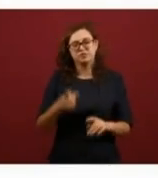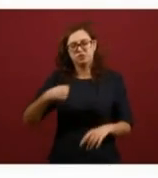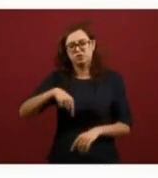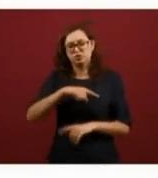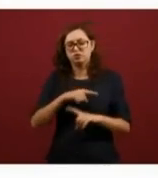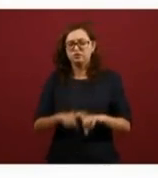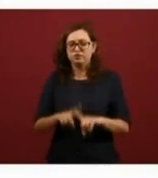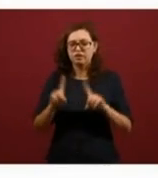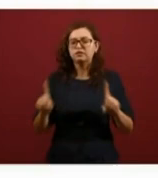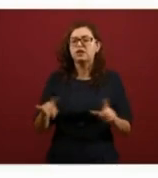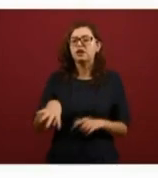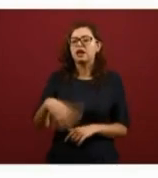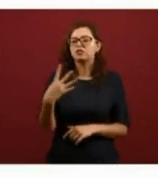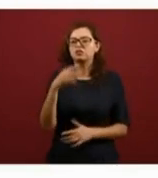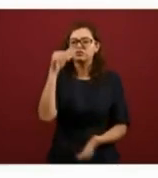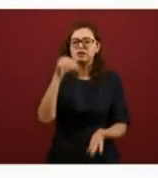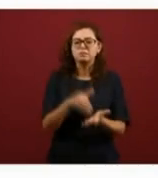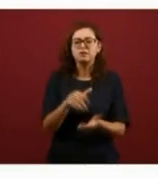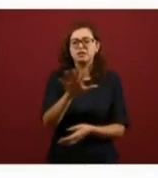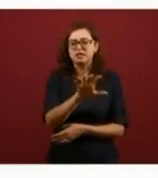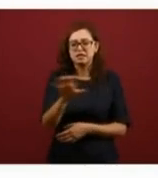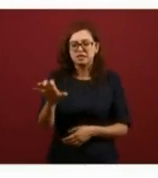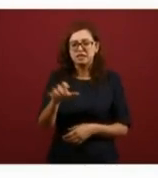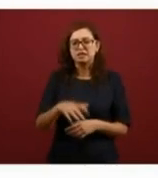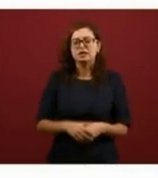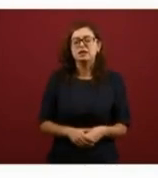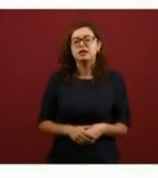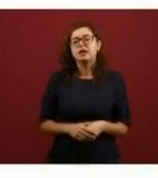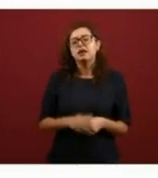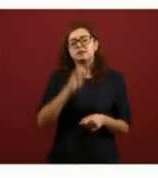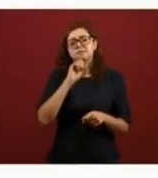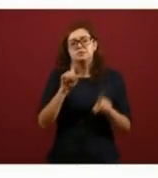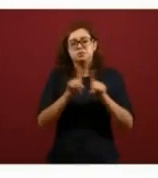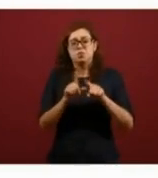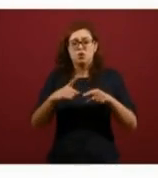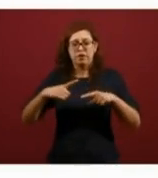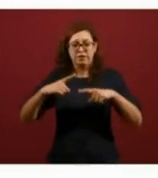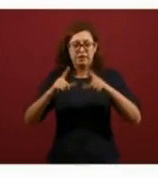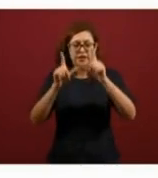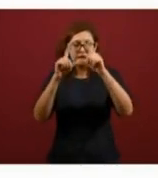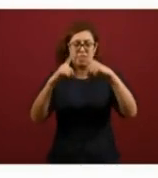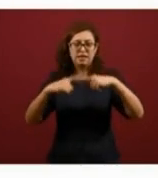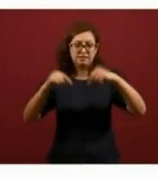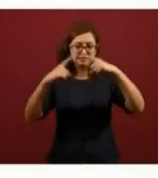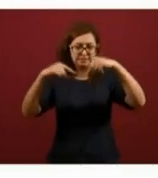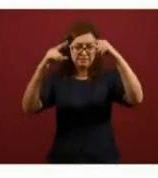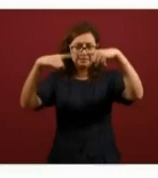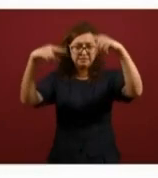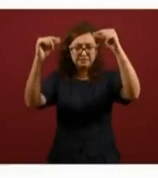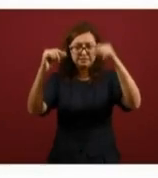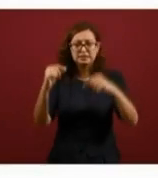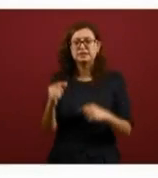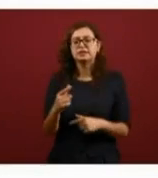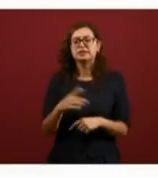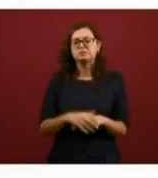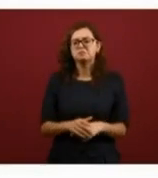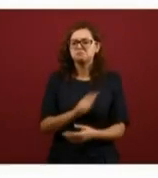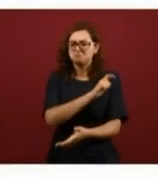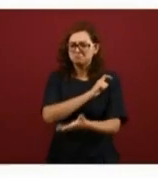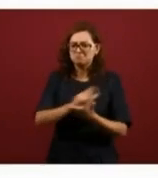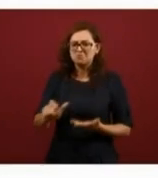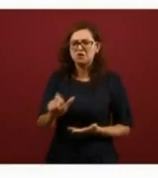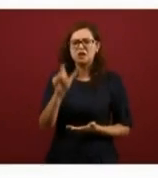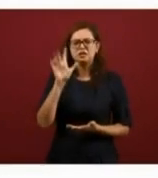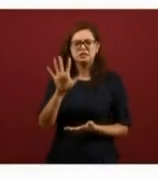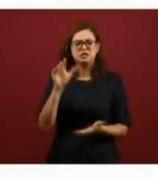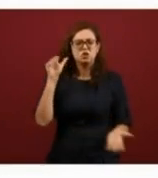14.500. En el caso del trigo panificable, el precio es de 5.790